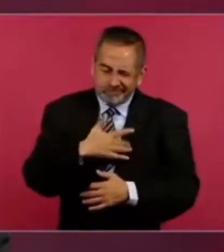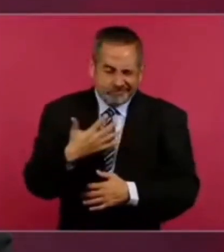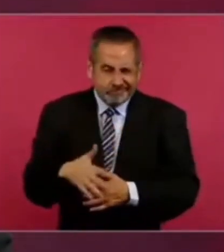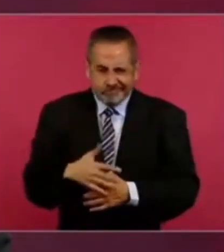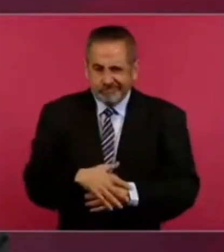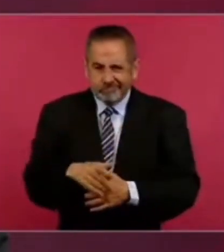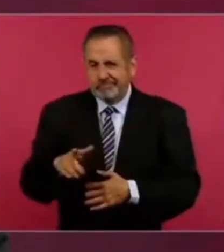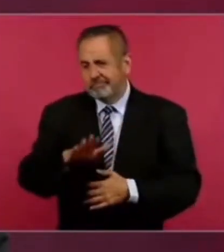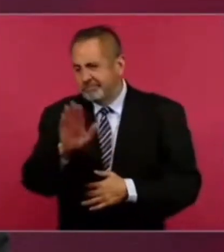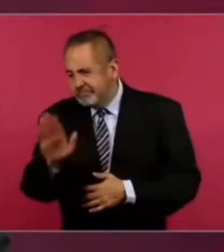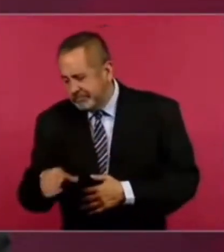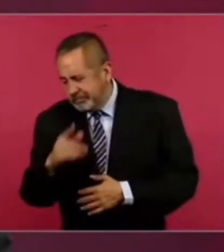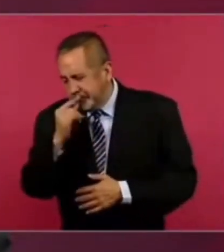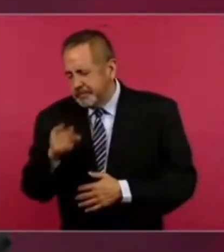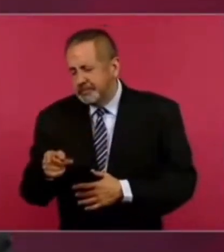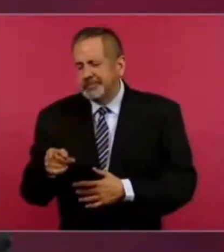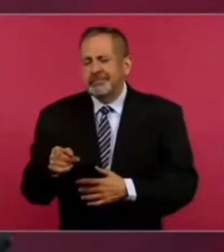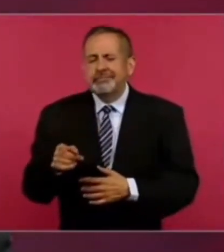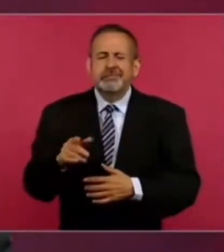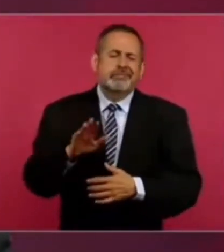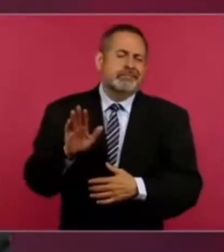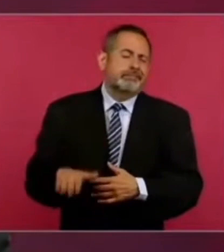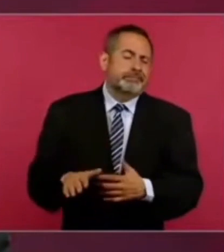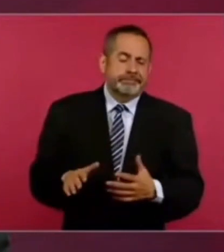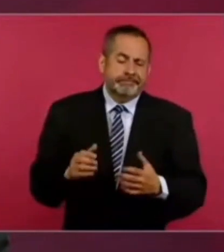cuando pierde la vida un ser humano,